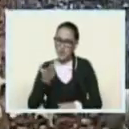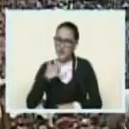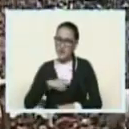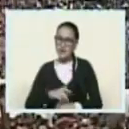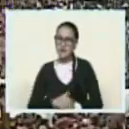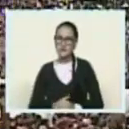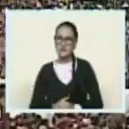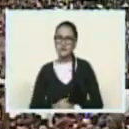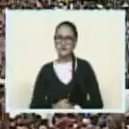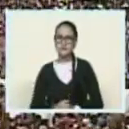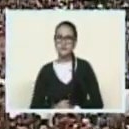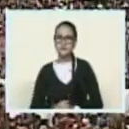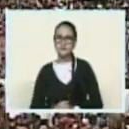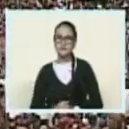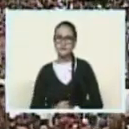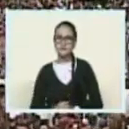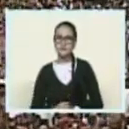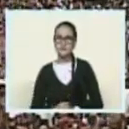para